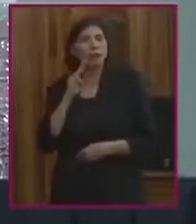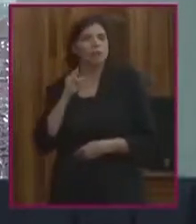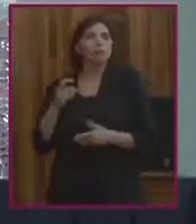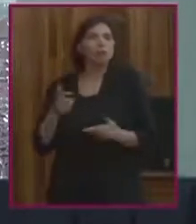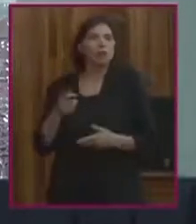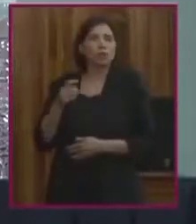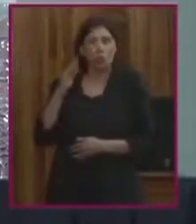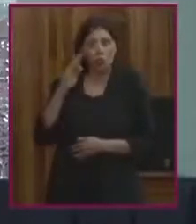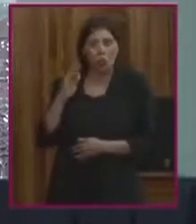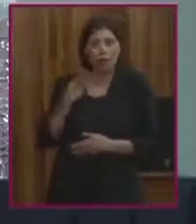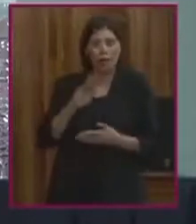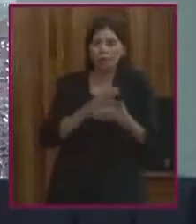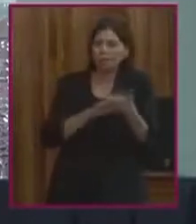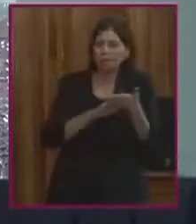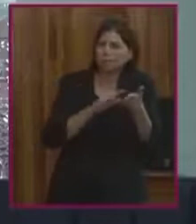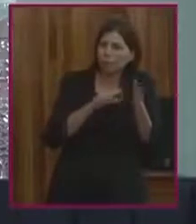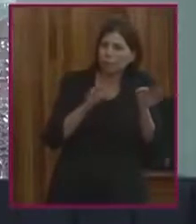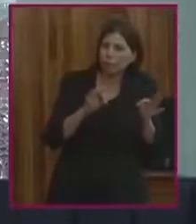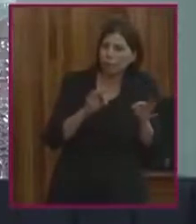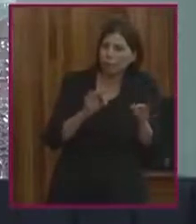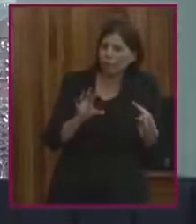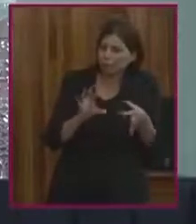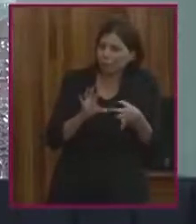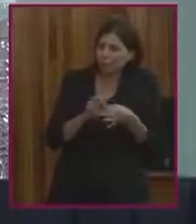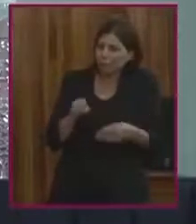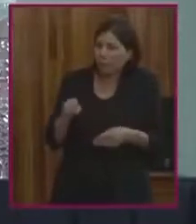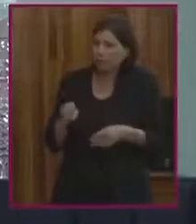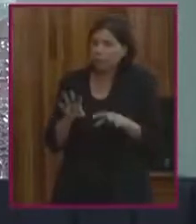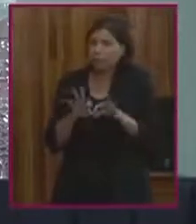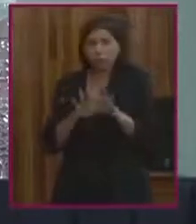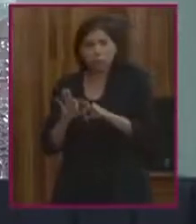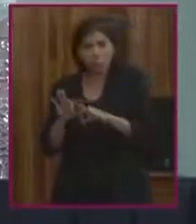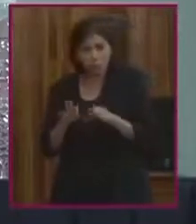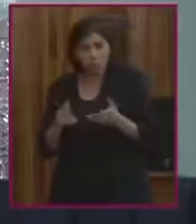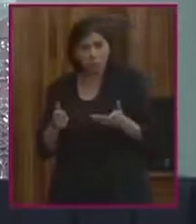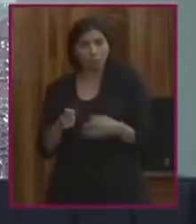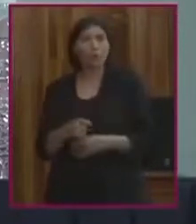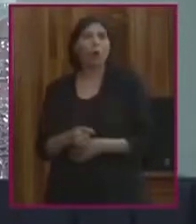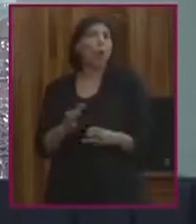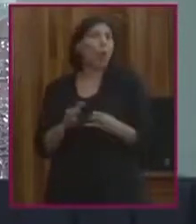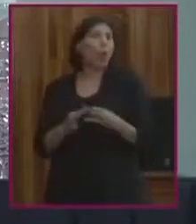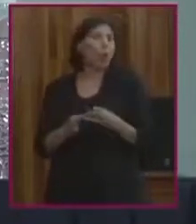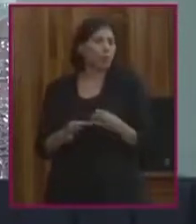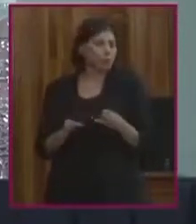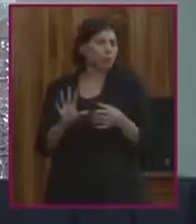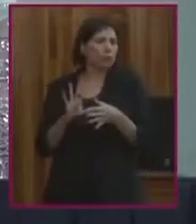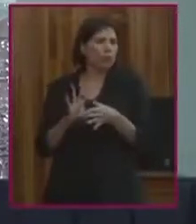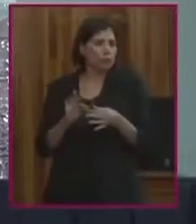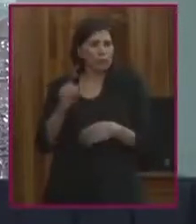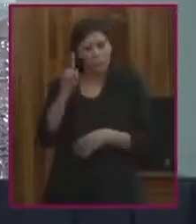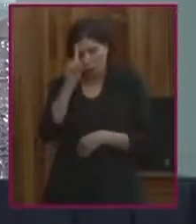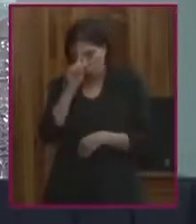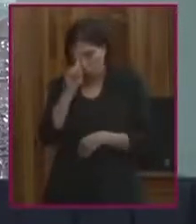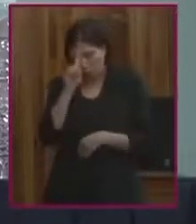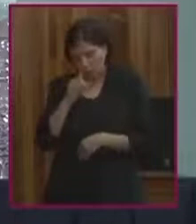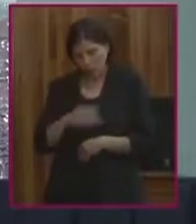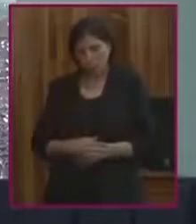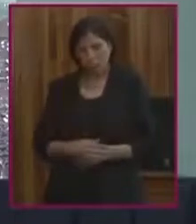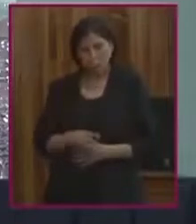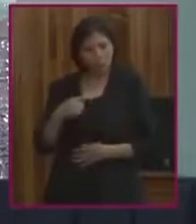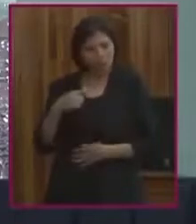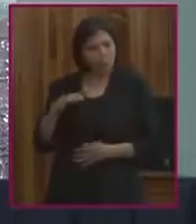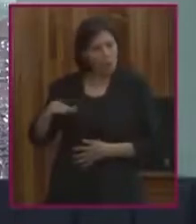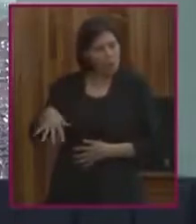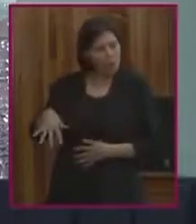este documento y vincularlo a su propia práctica. Y como un último comentario, como señalaba Romelia, me parece